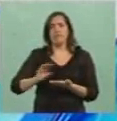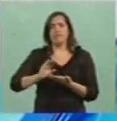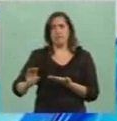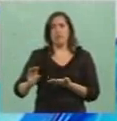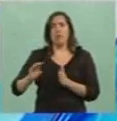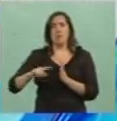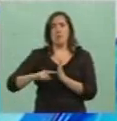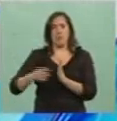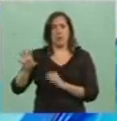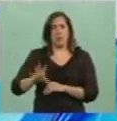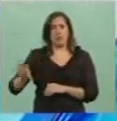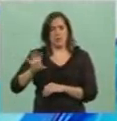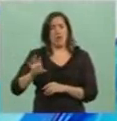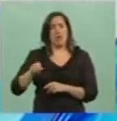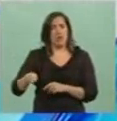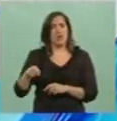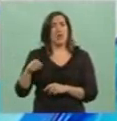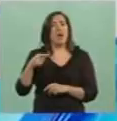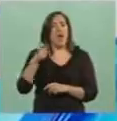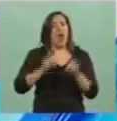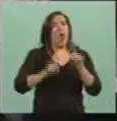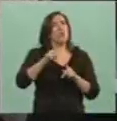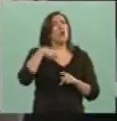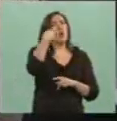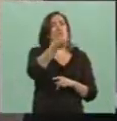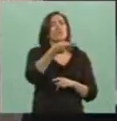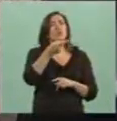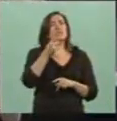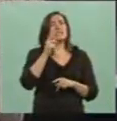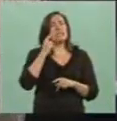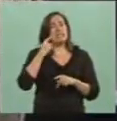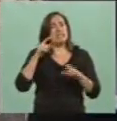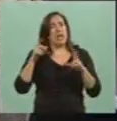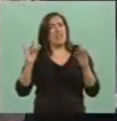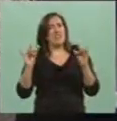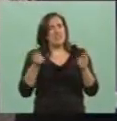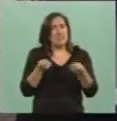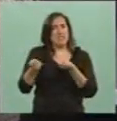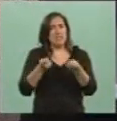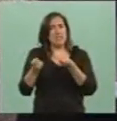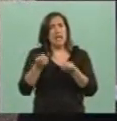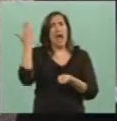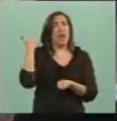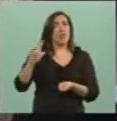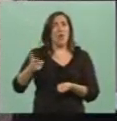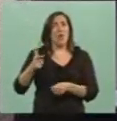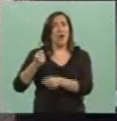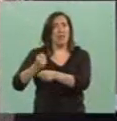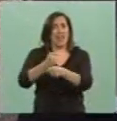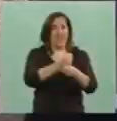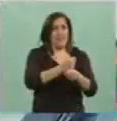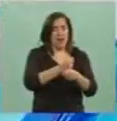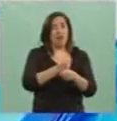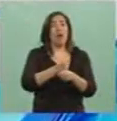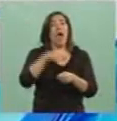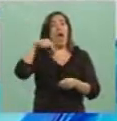concepto de coparticipación y cómo se caía todo de a pedazos porque no había trabajo. Este modelo